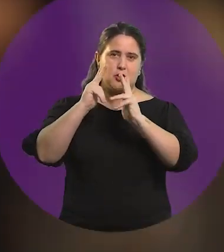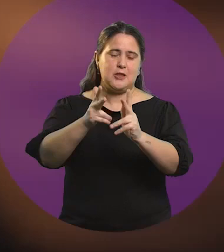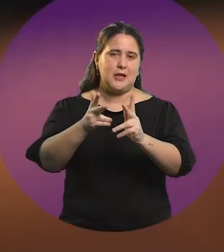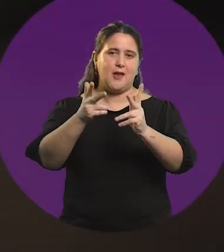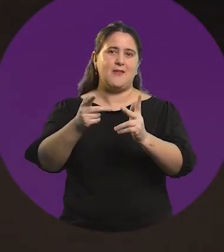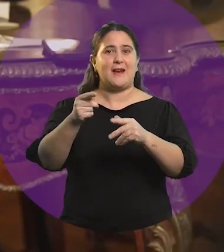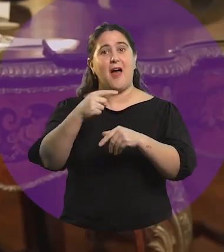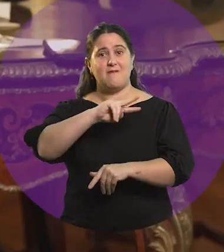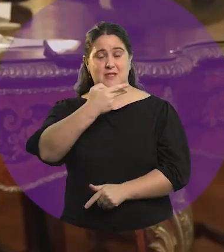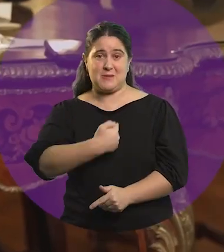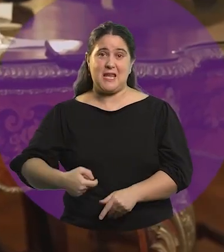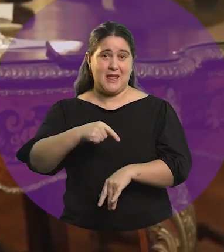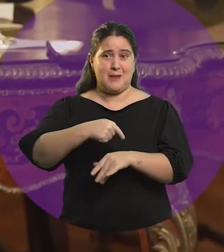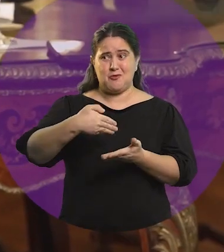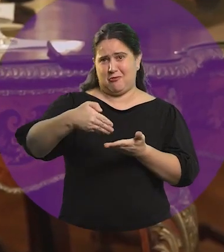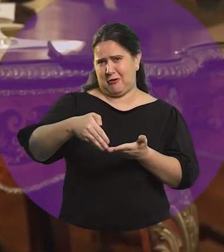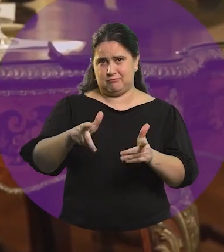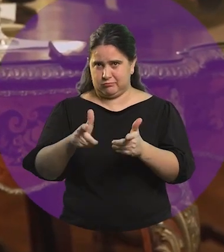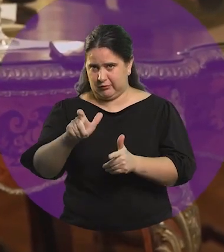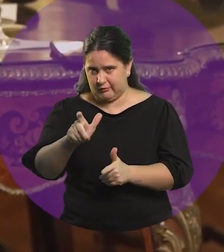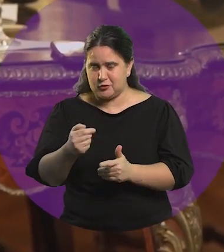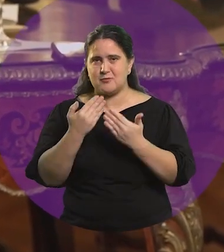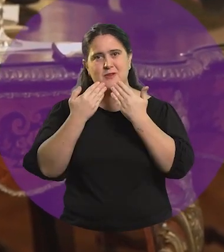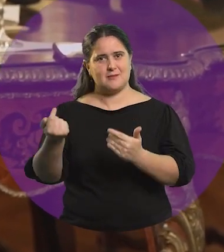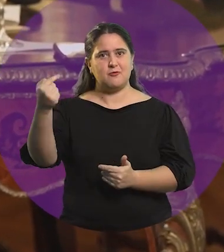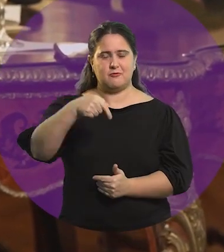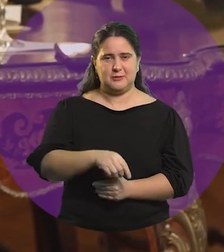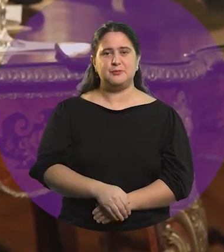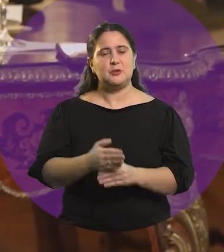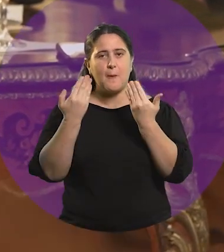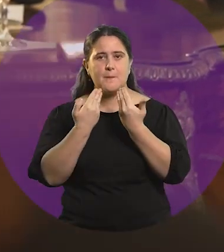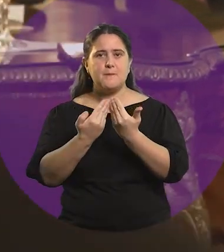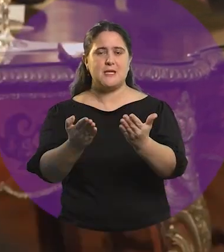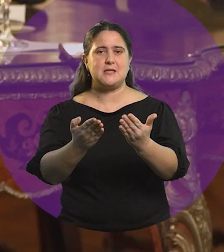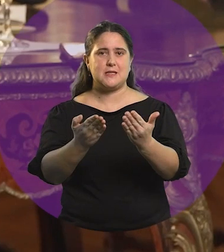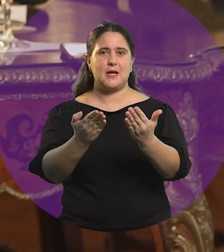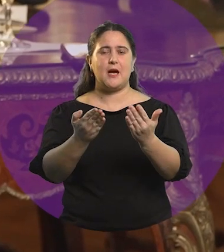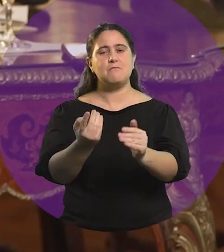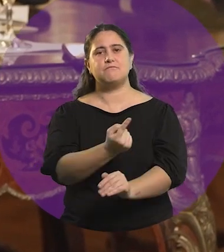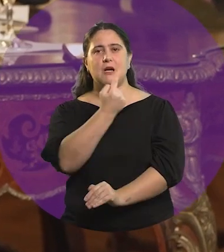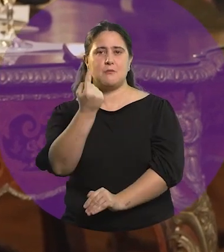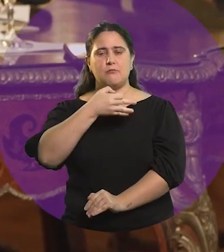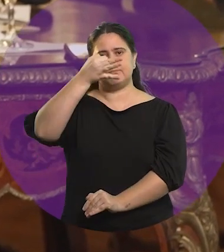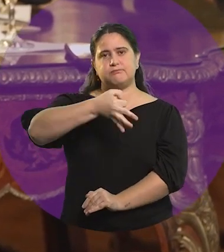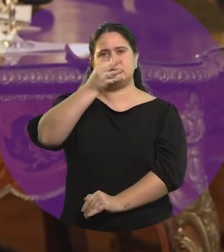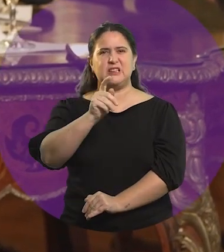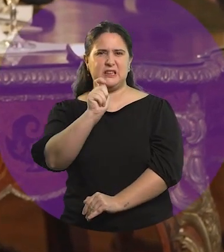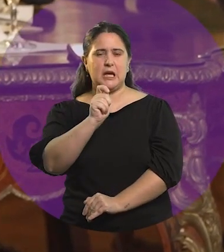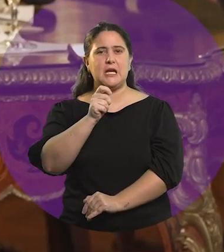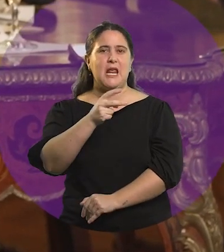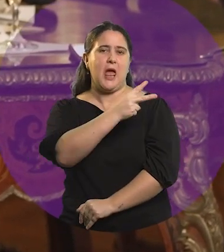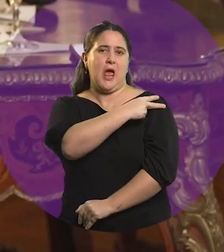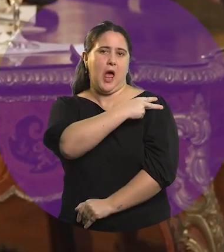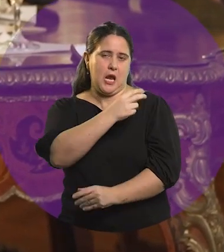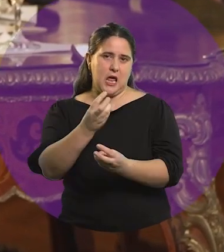decíamos recién, no le sobra el tiempo, así que muchas gracias por estar acá. Y vamos a iniciar entonces, primero con unas palabras